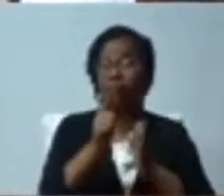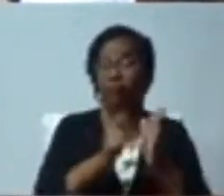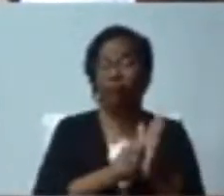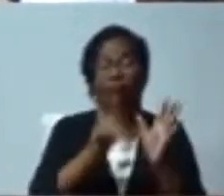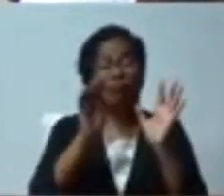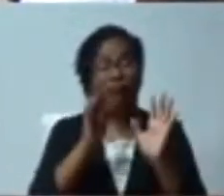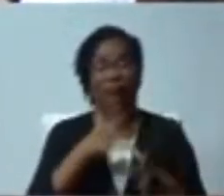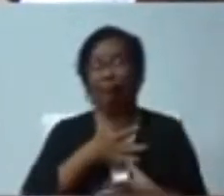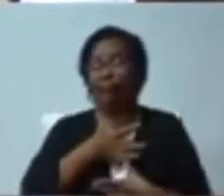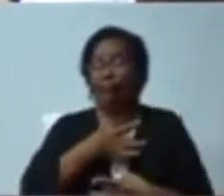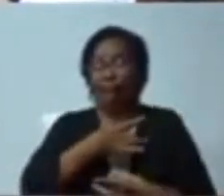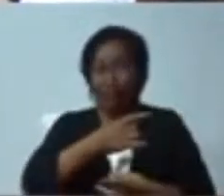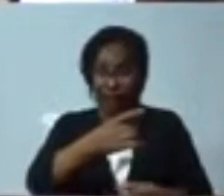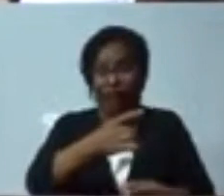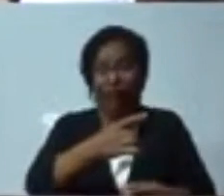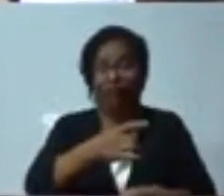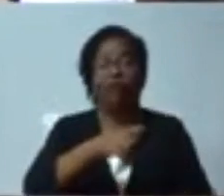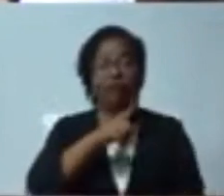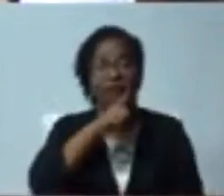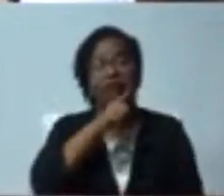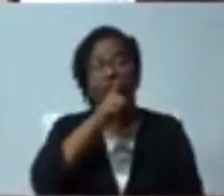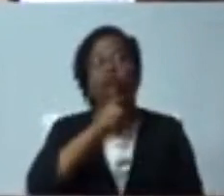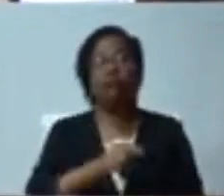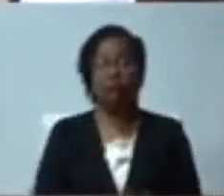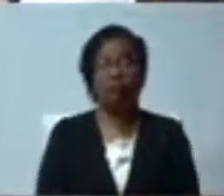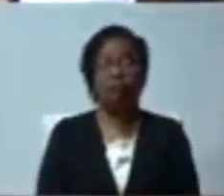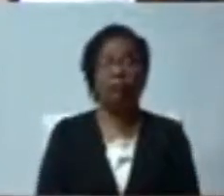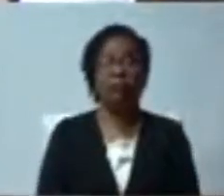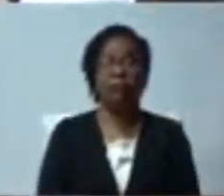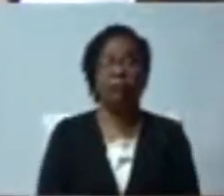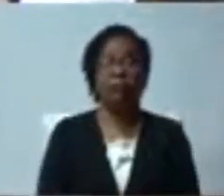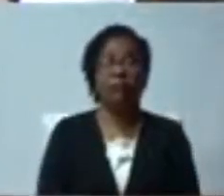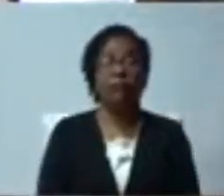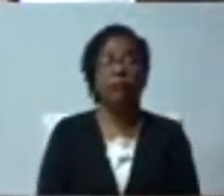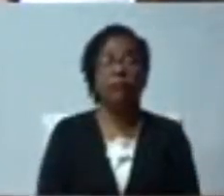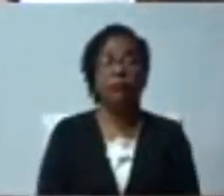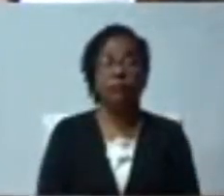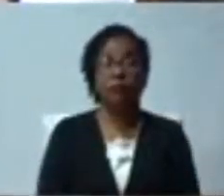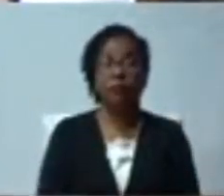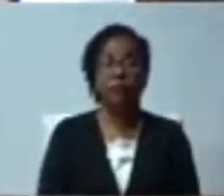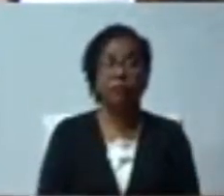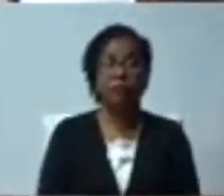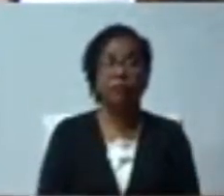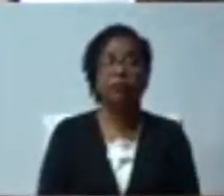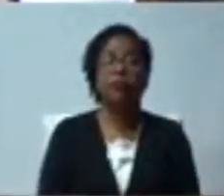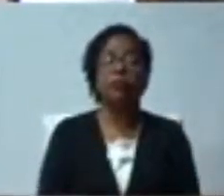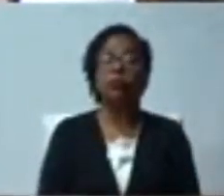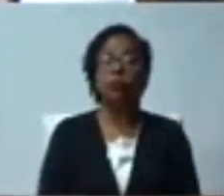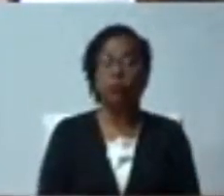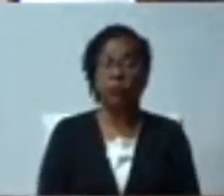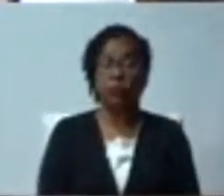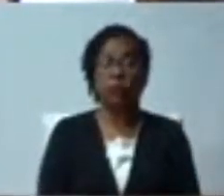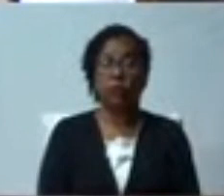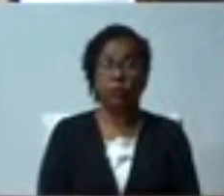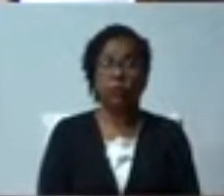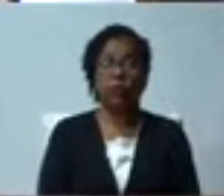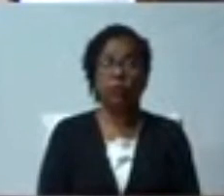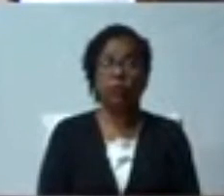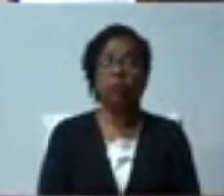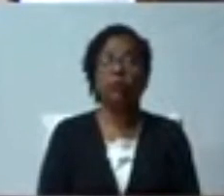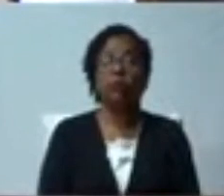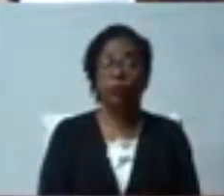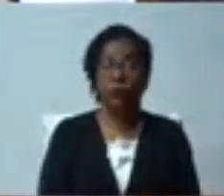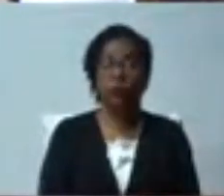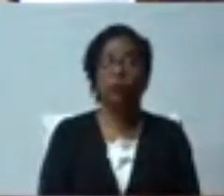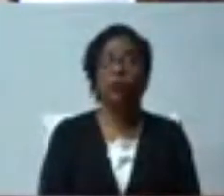interesante para nosotros fortalecer este sector. Yo me atrevería, a